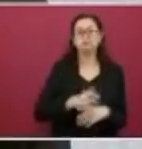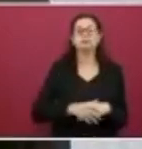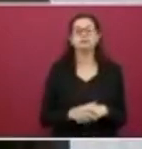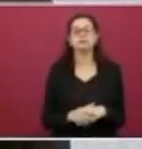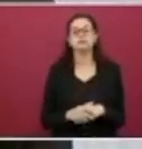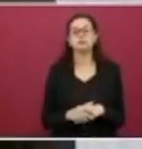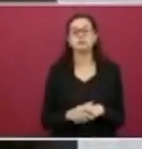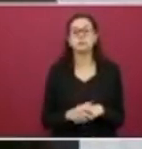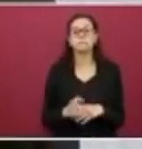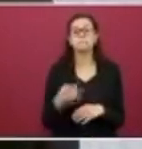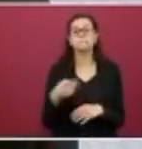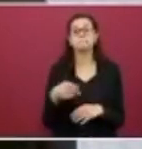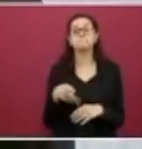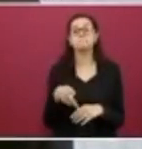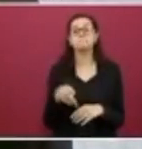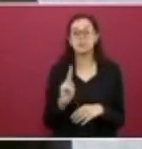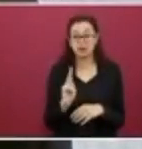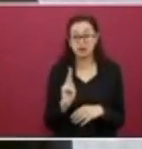pero